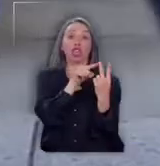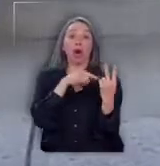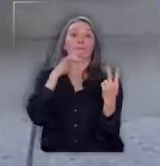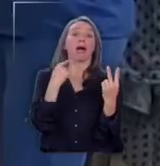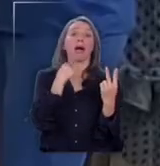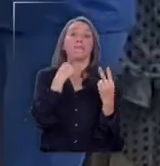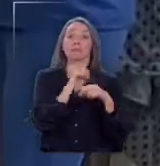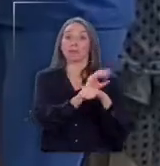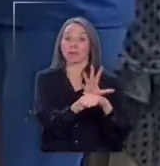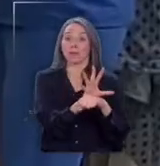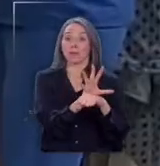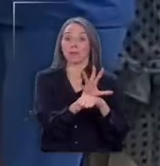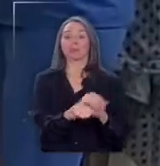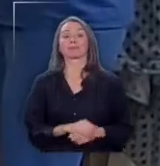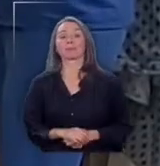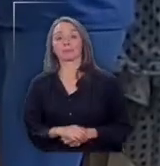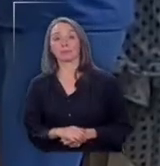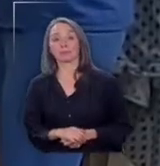esta